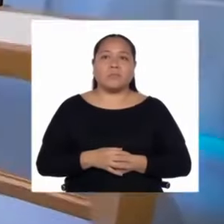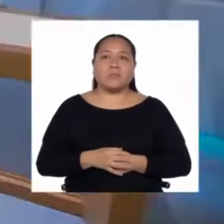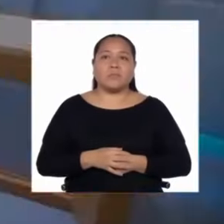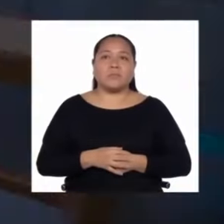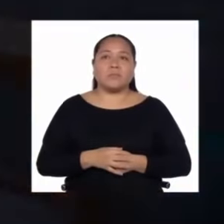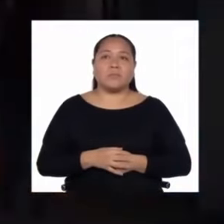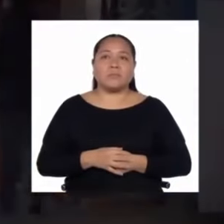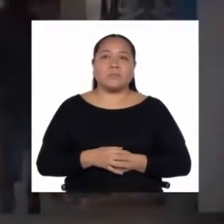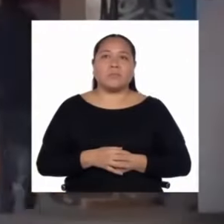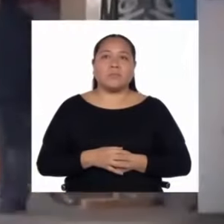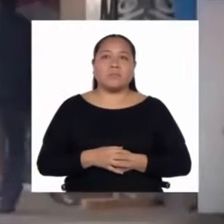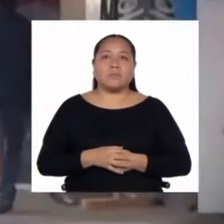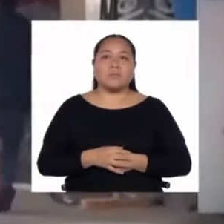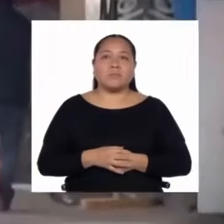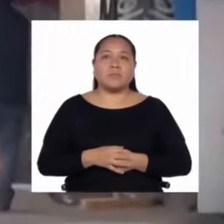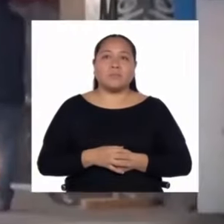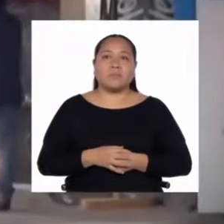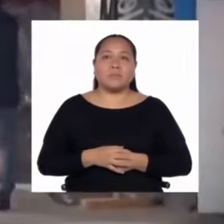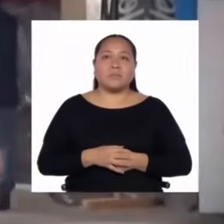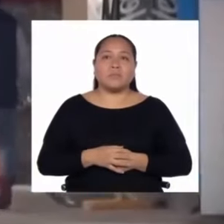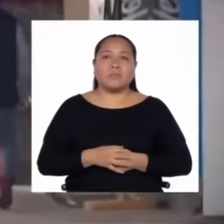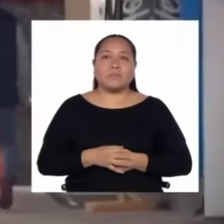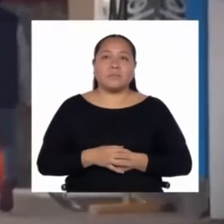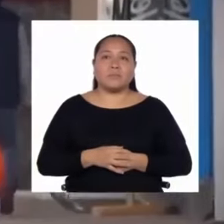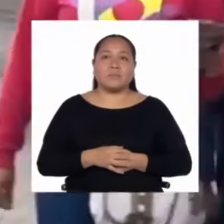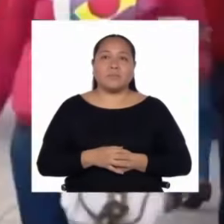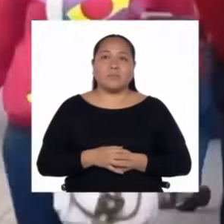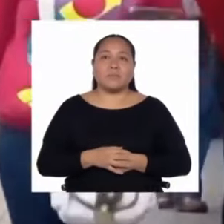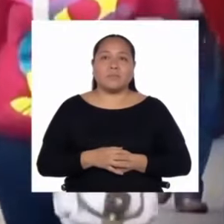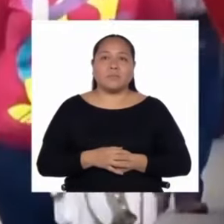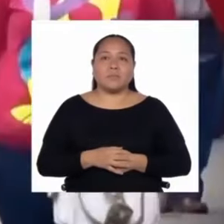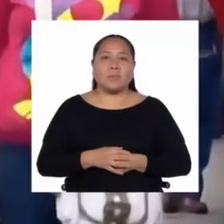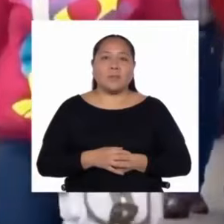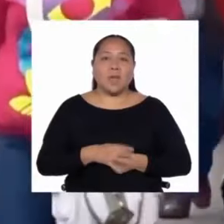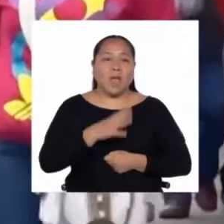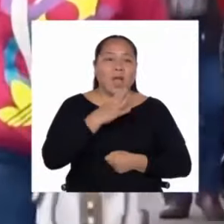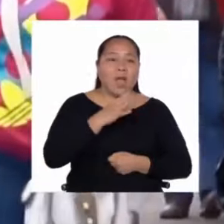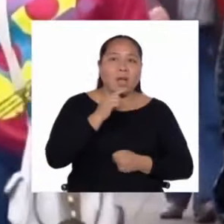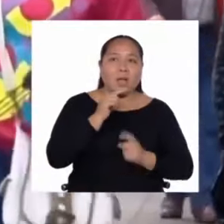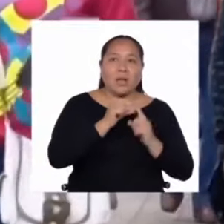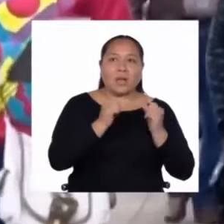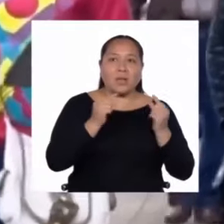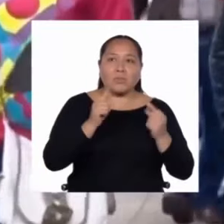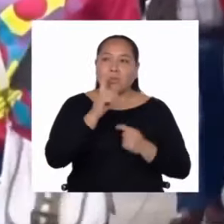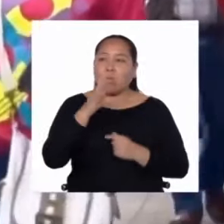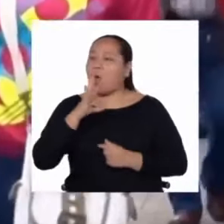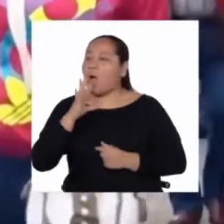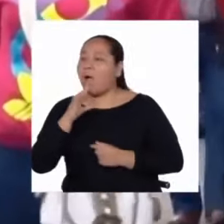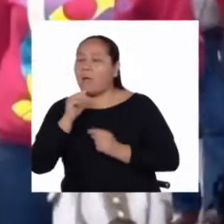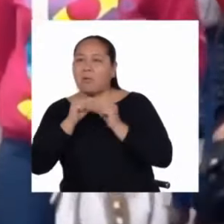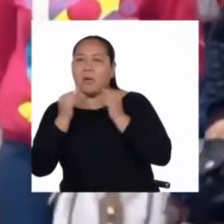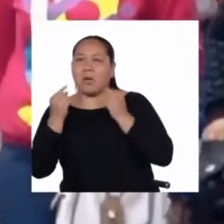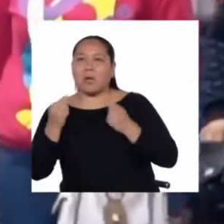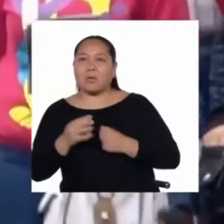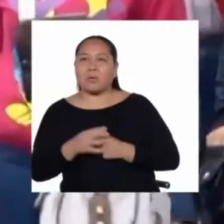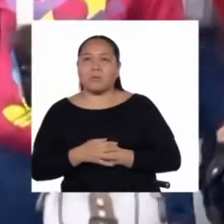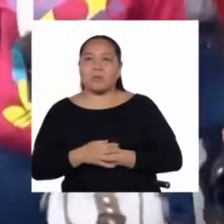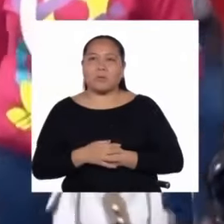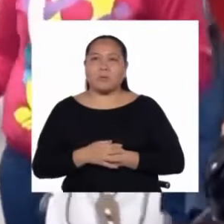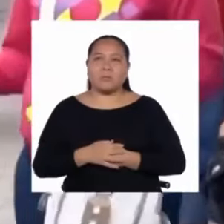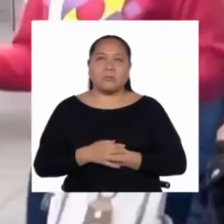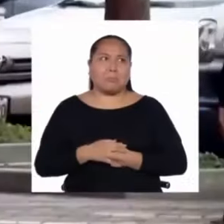en camaño. ¿Alancho? No, lo que he hecho, no. Son tacuaco ya me quieren contar aquí.